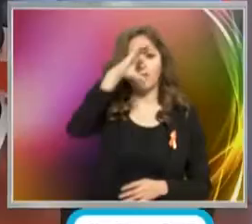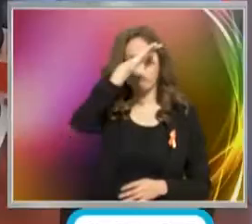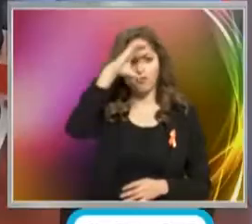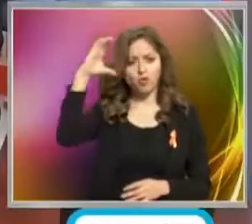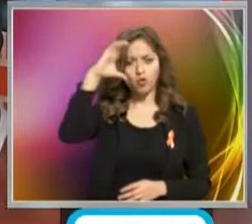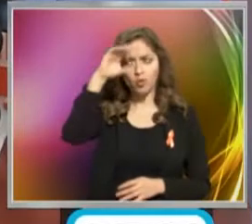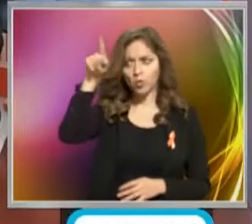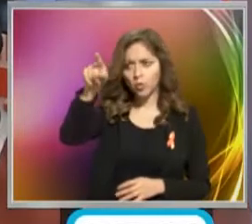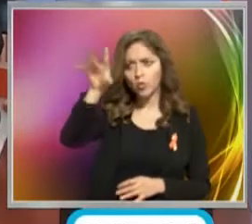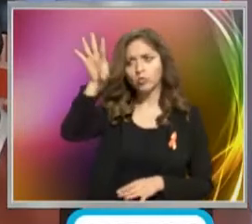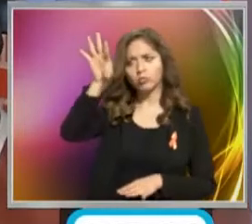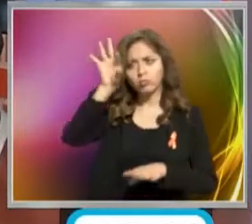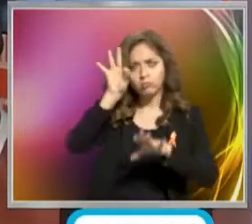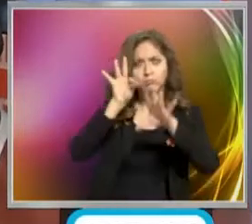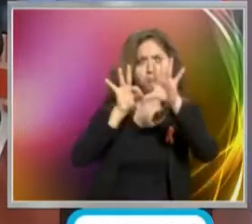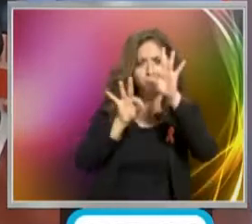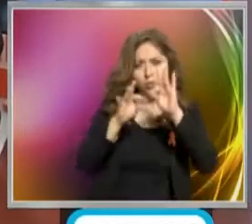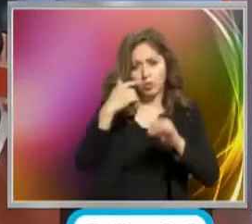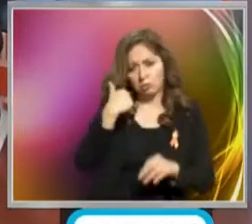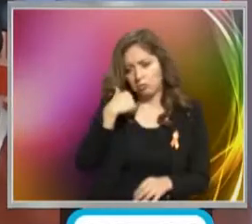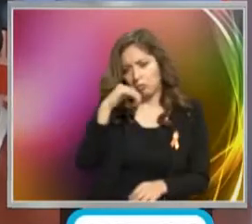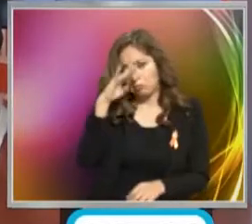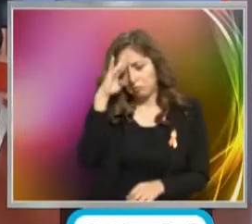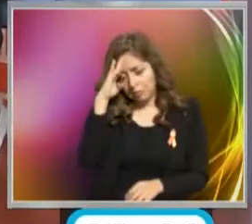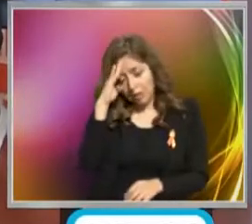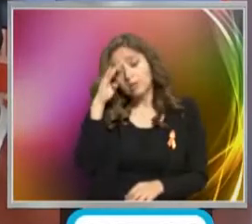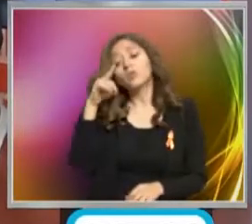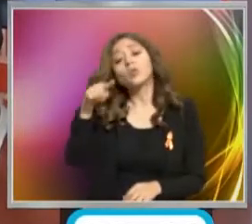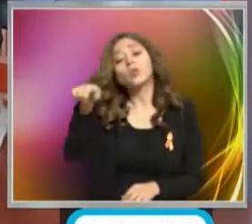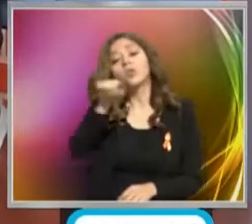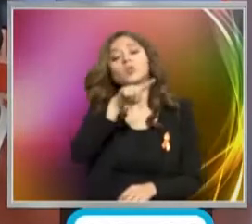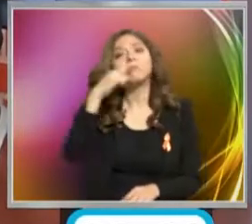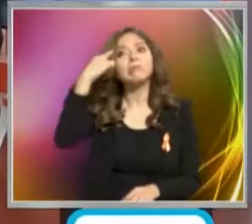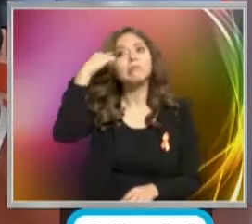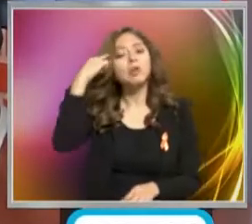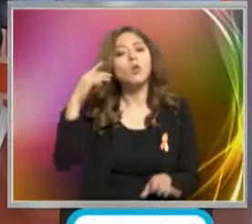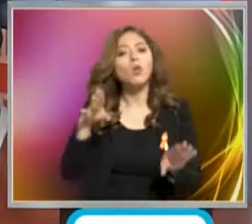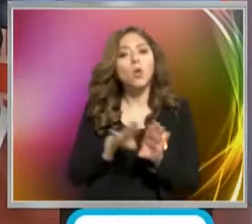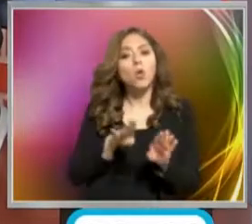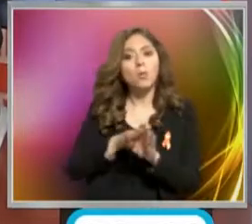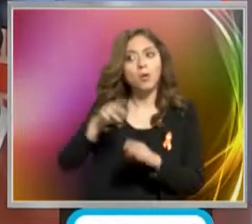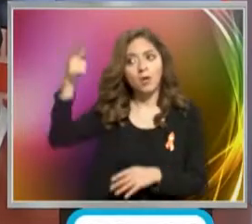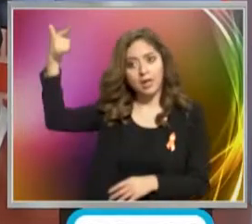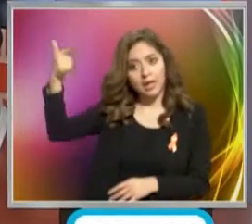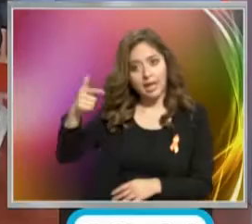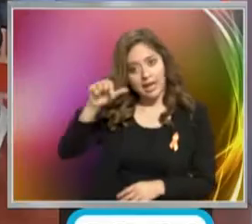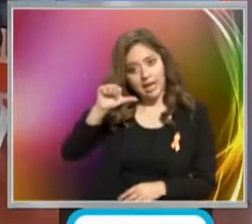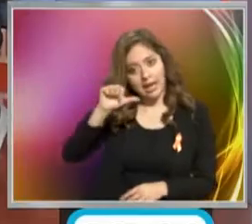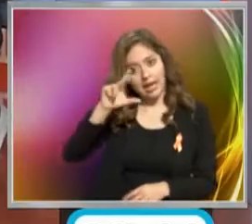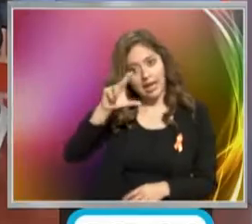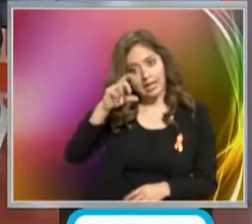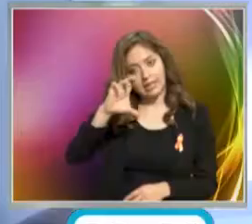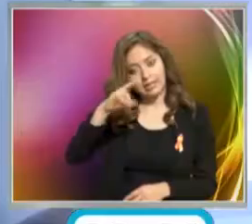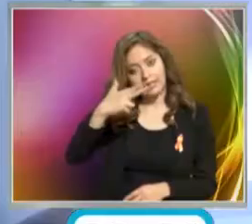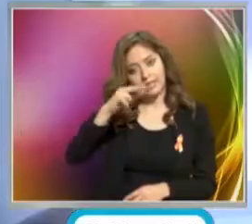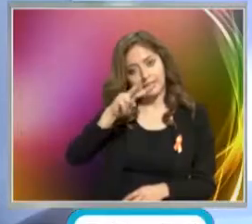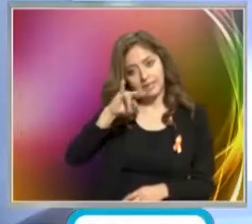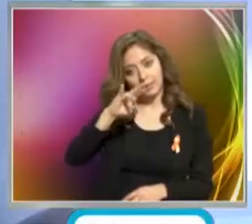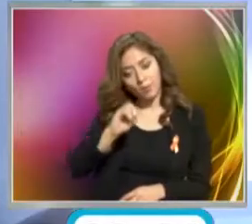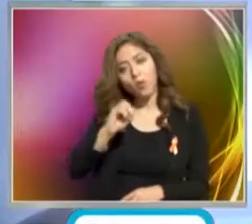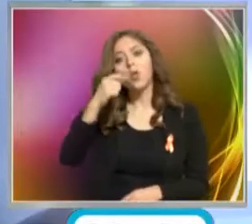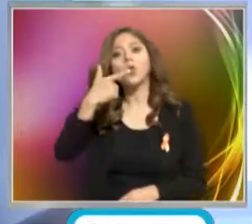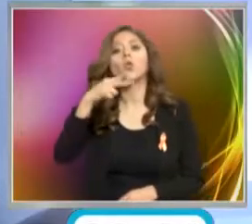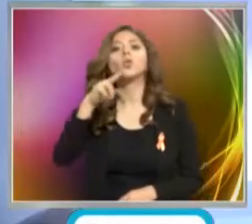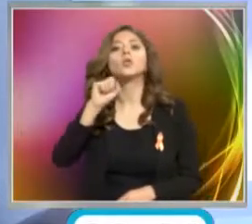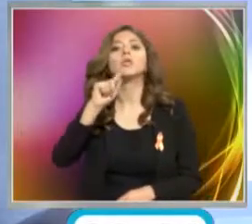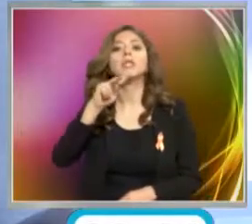ver es una selección muy minuciosa, quiero suponer que hicieron ustedes, Claro. del archivo Gustavo Casasola. Y esto refleja cómo